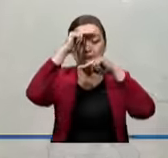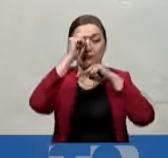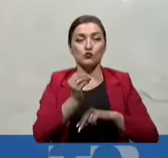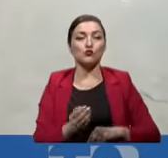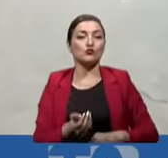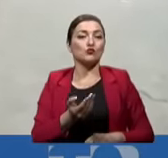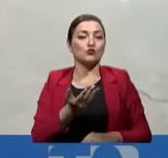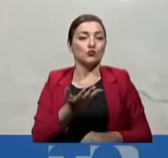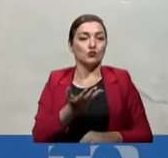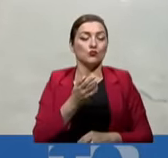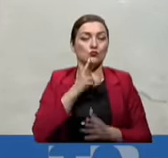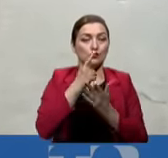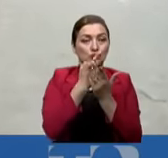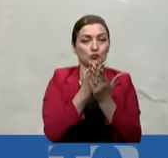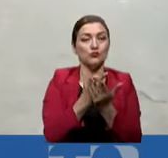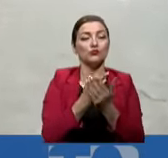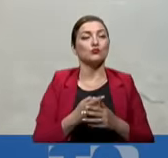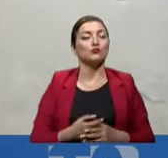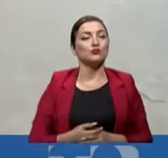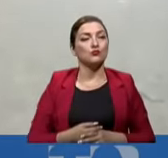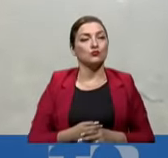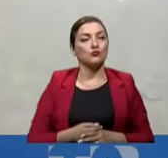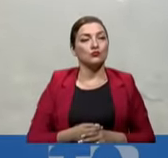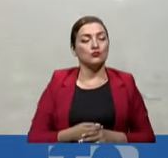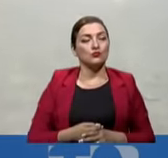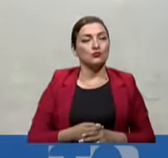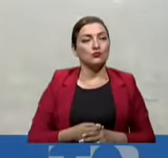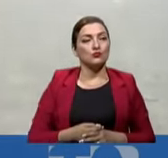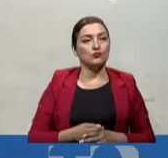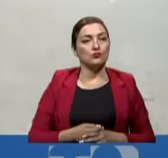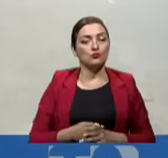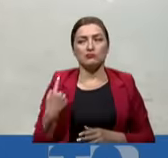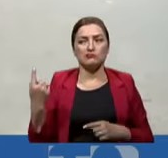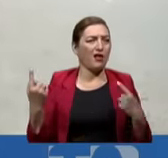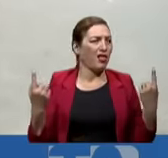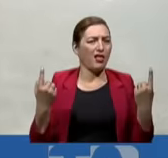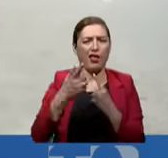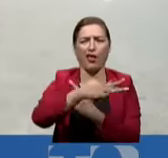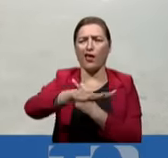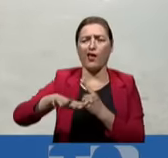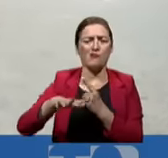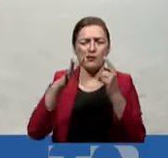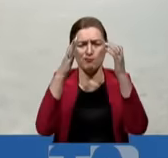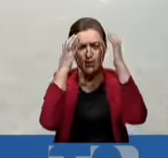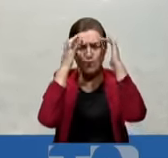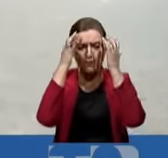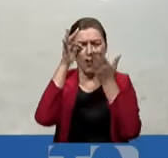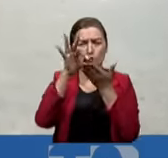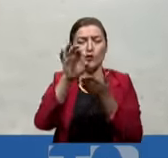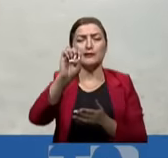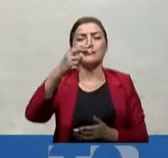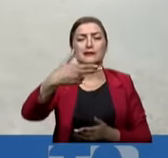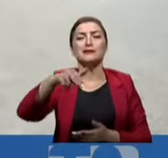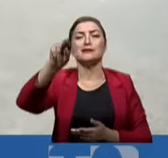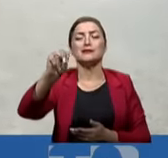oyentes, muy buenos días. Sí, efectivamente, el escenario es de gran preocupación acá en el cantón Echandía.